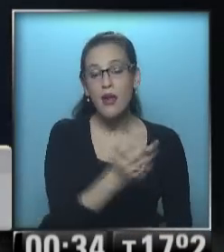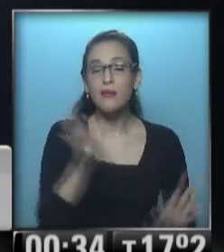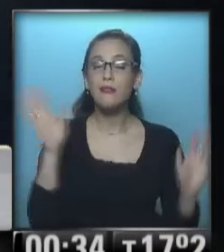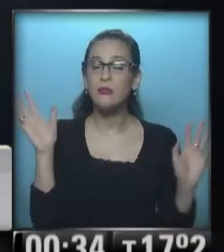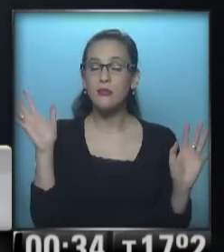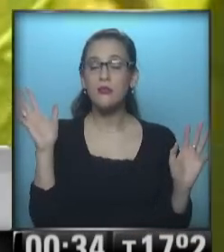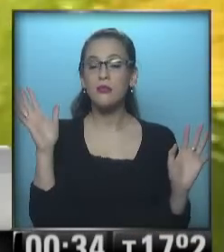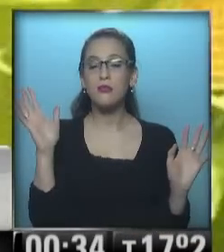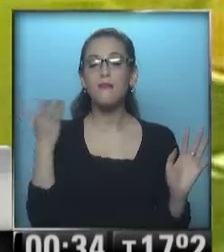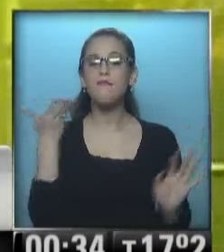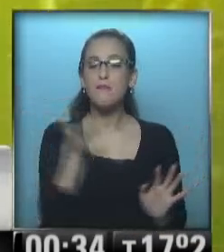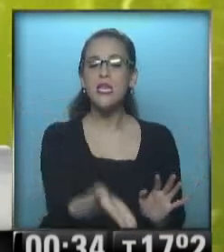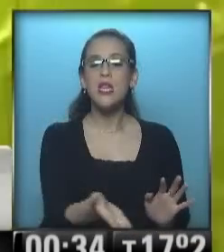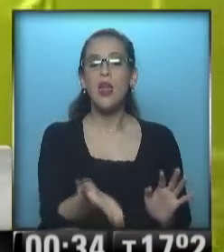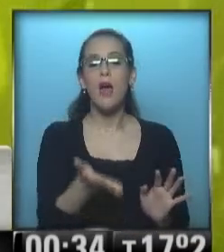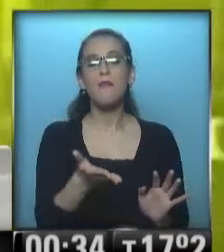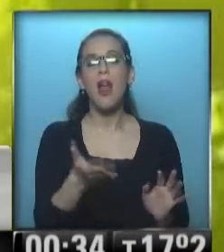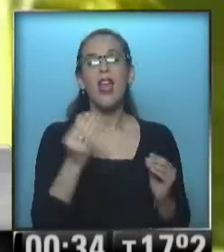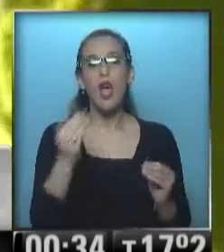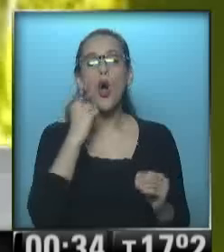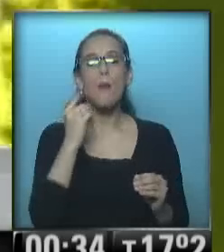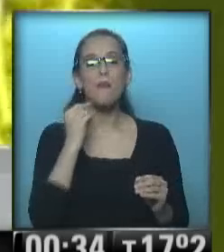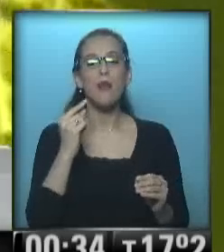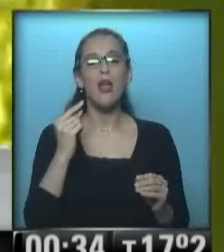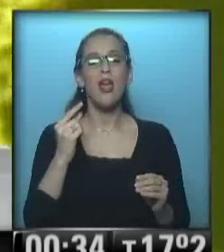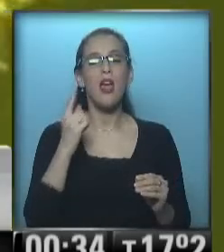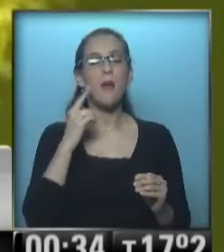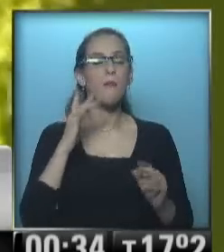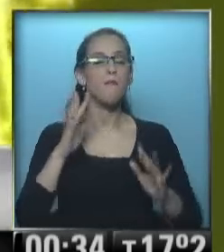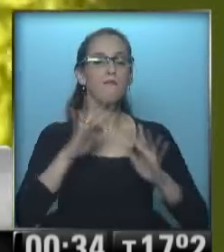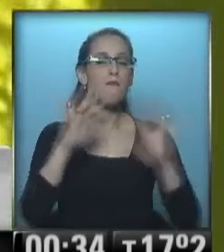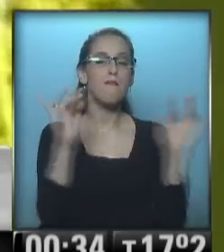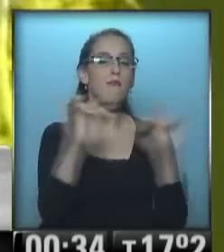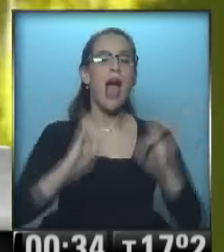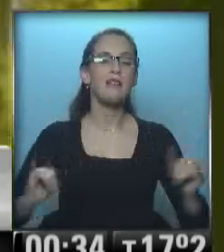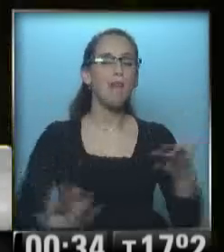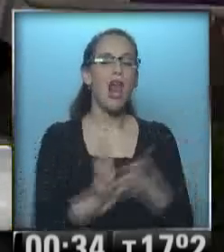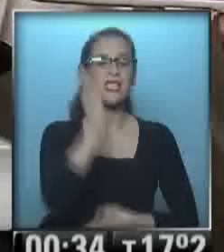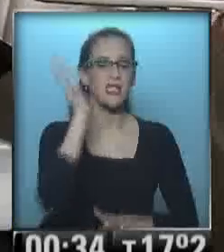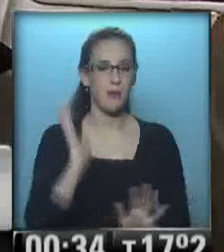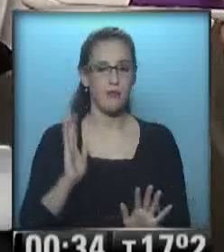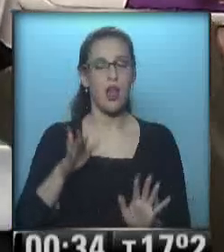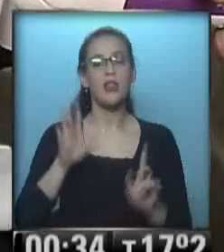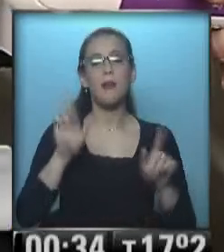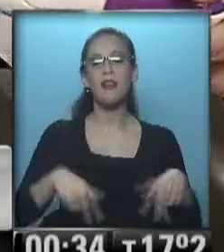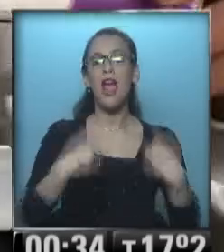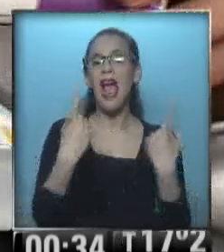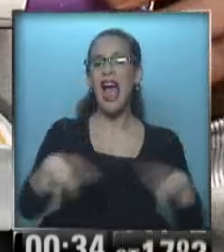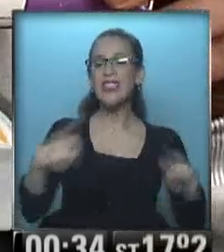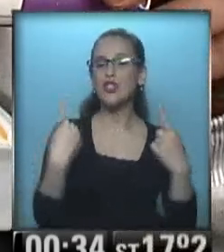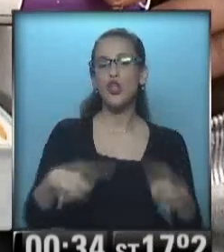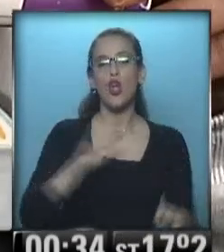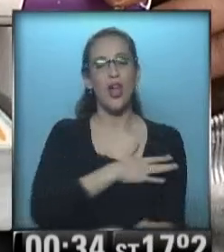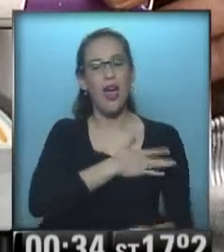de su viaje y vamos a estar todos fuertes y unidos por lo que nos dejó, por sus canciones, por ese amor